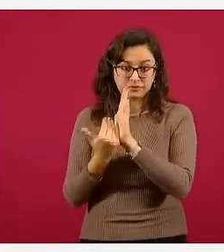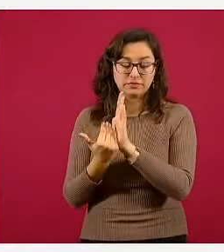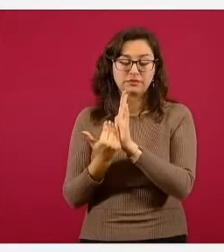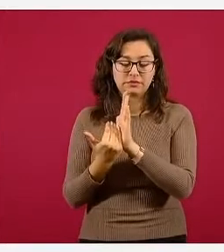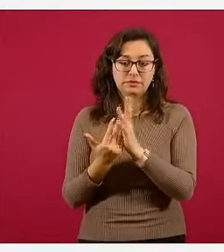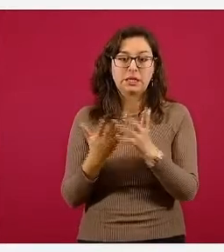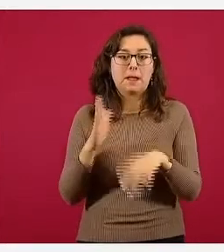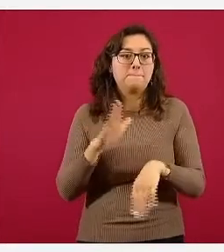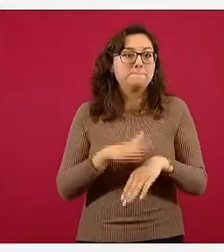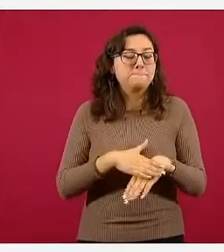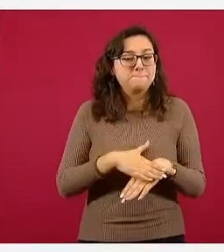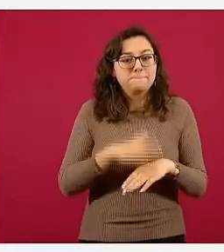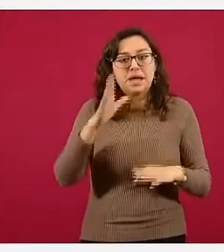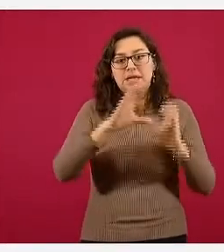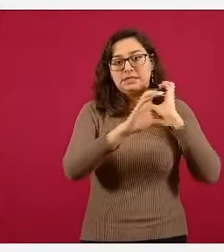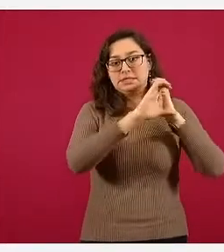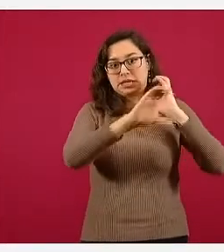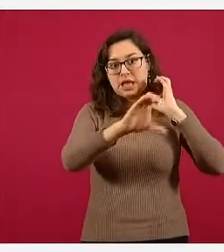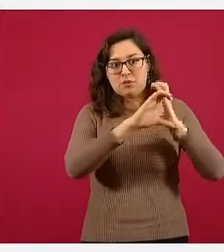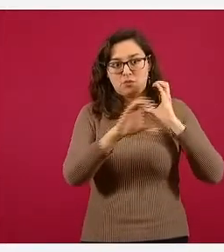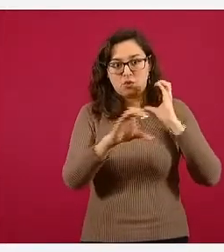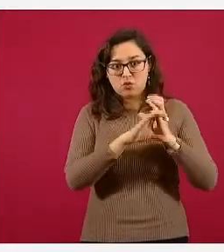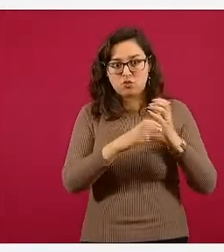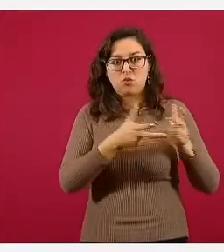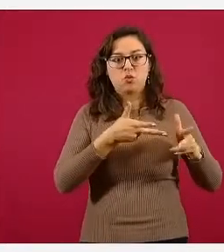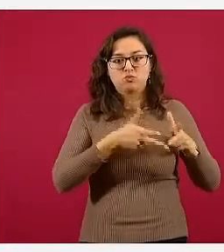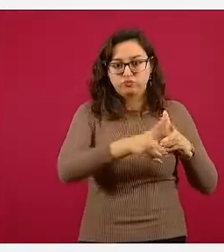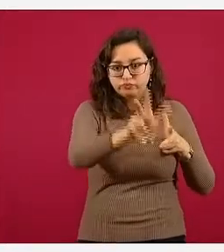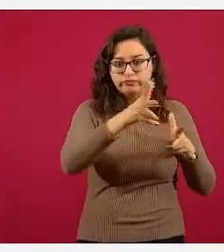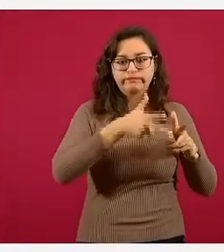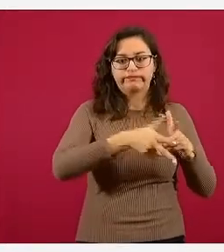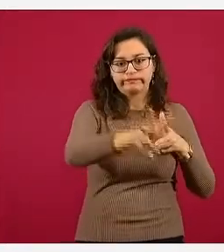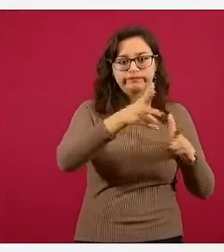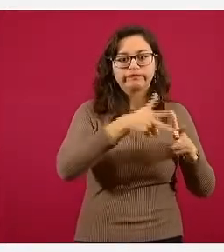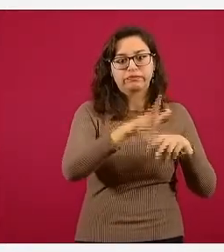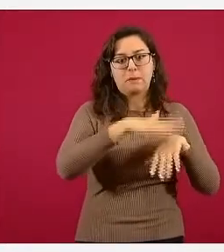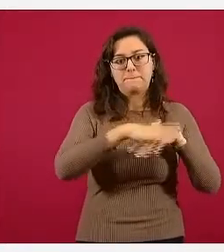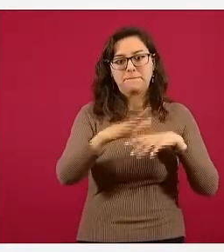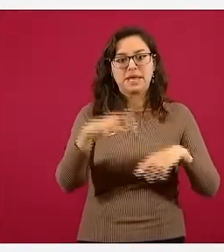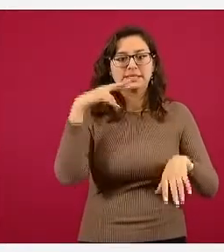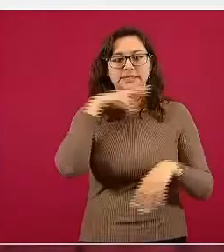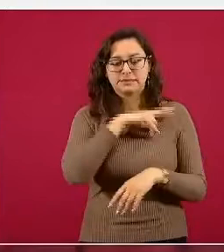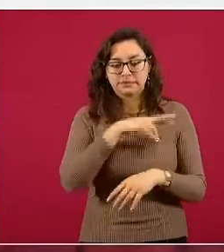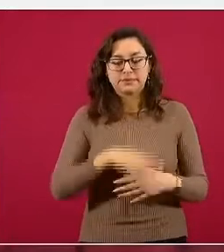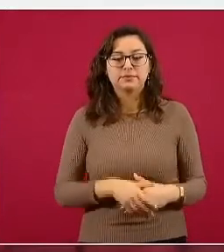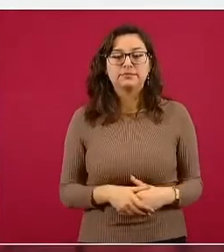estamos sobreofertando autobuses a una frecuencia más alta. La que sigue, por favor.